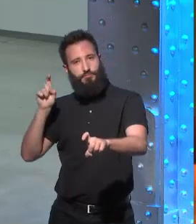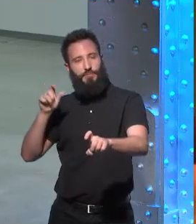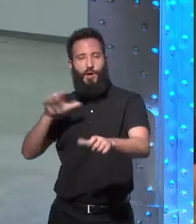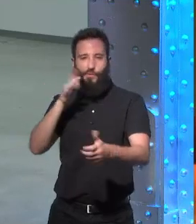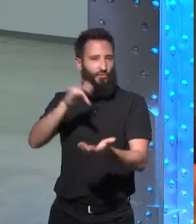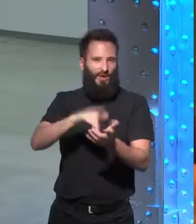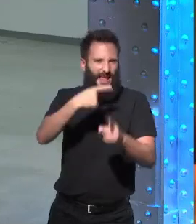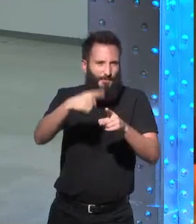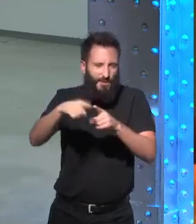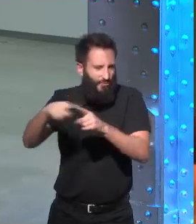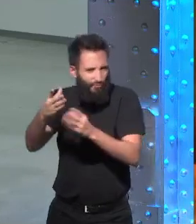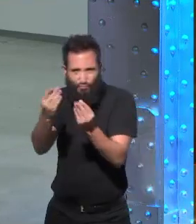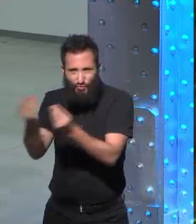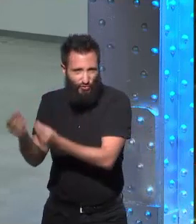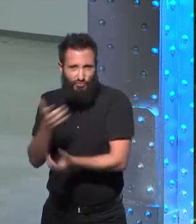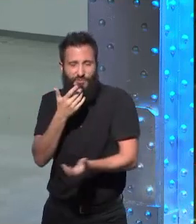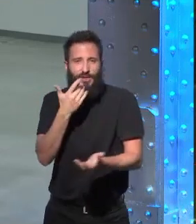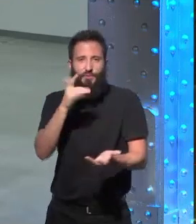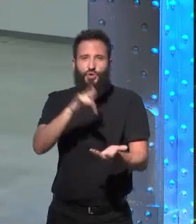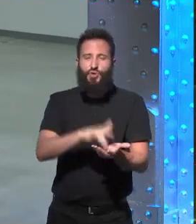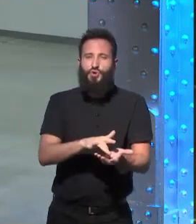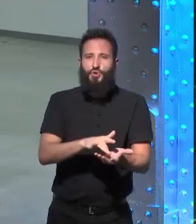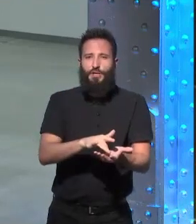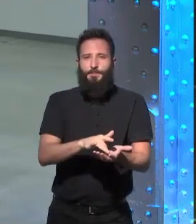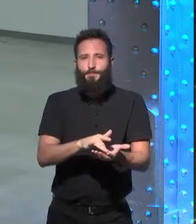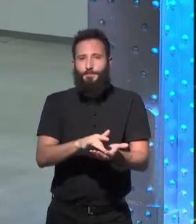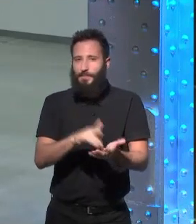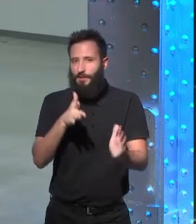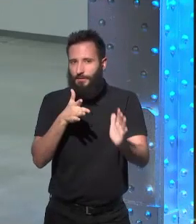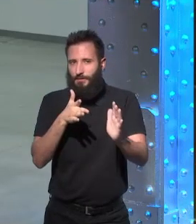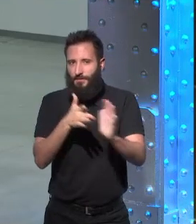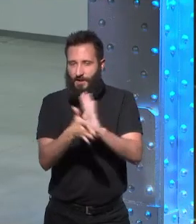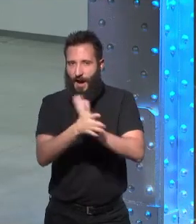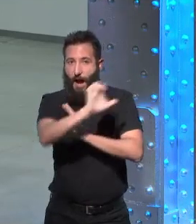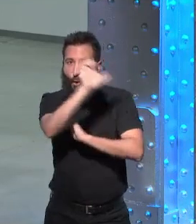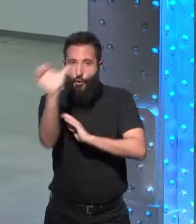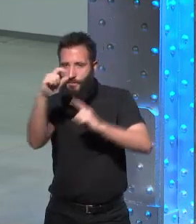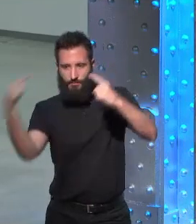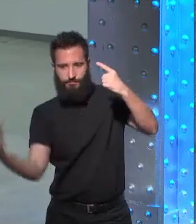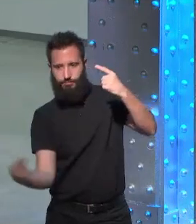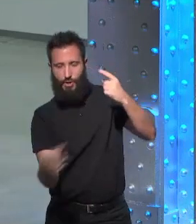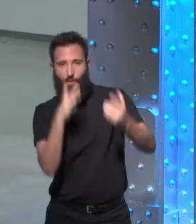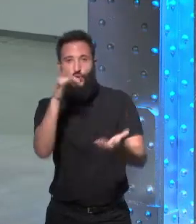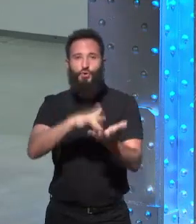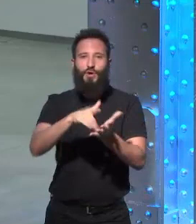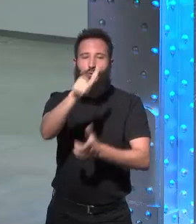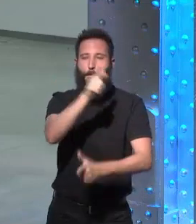aspectos. El eje o sea, se ha desplazado. Cuando